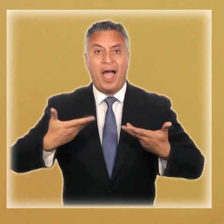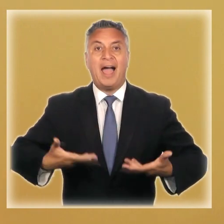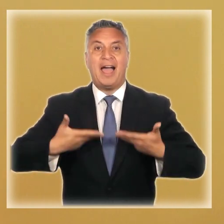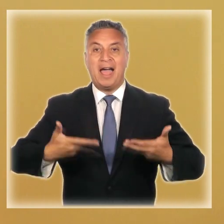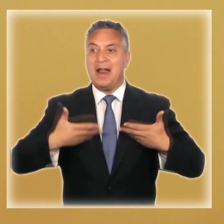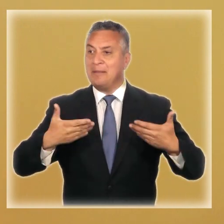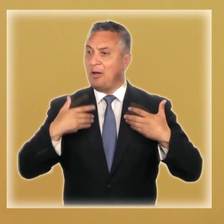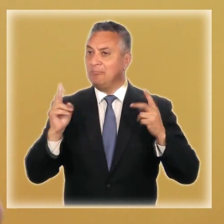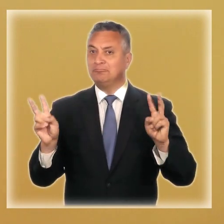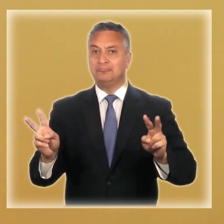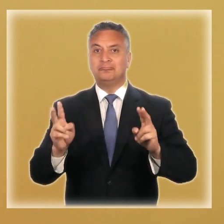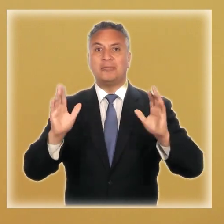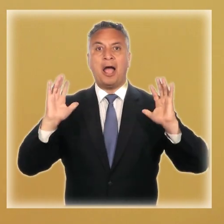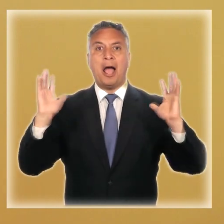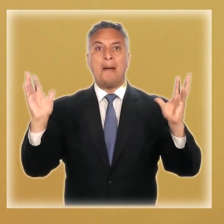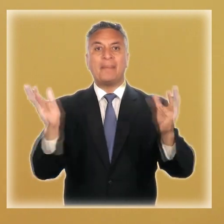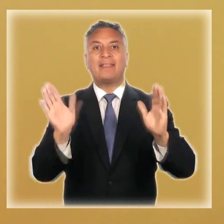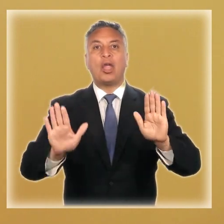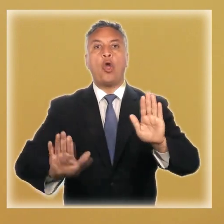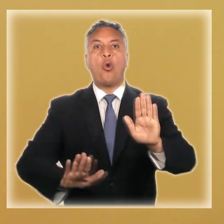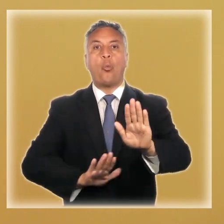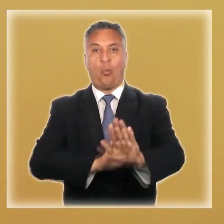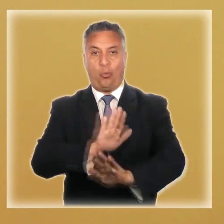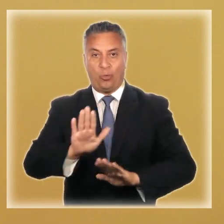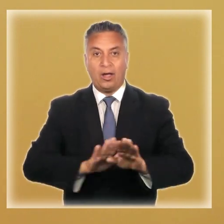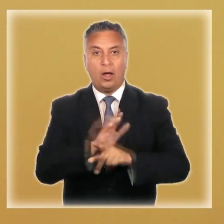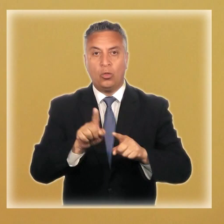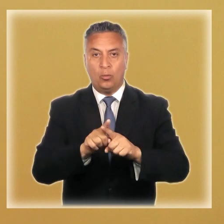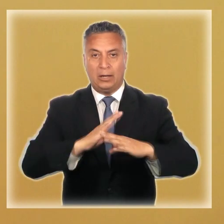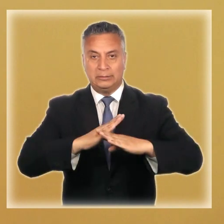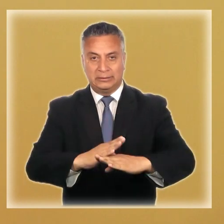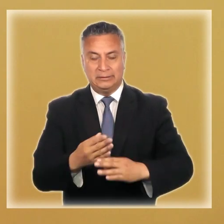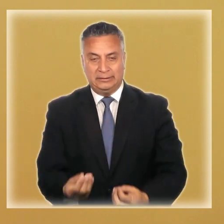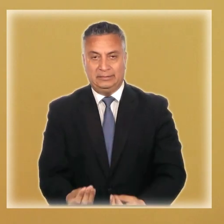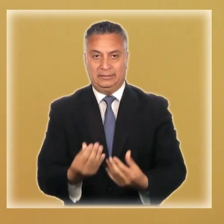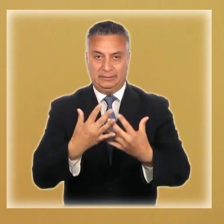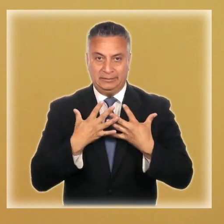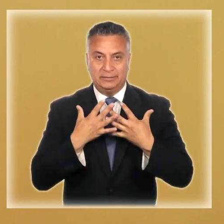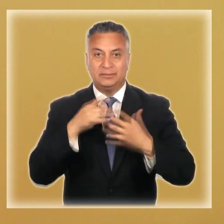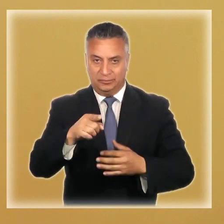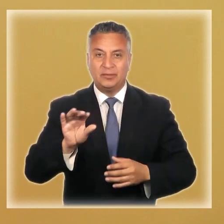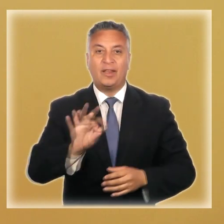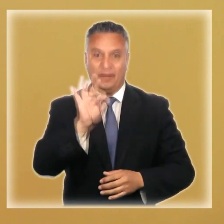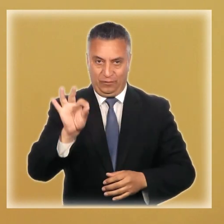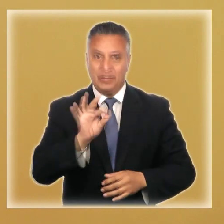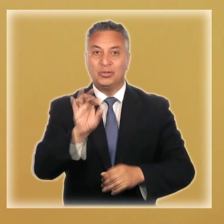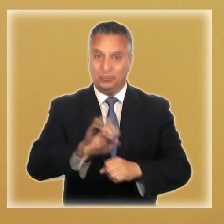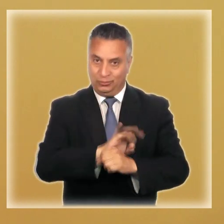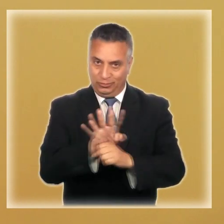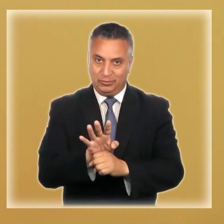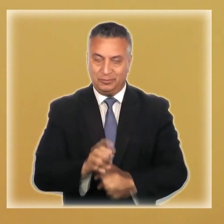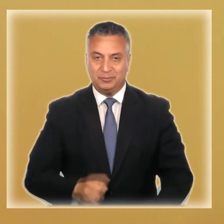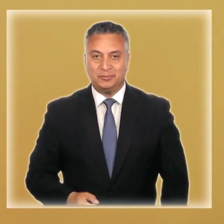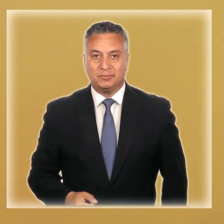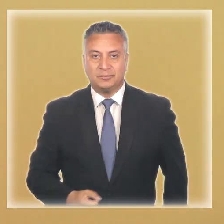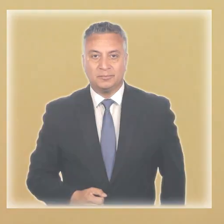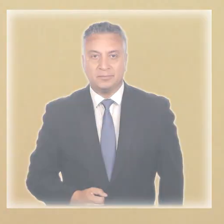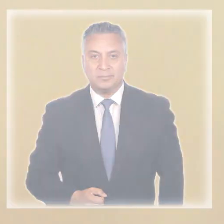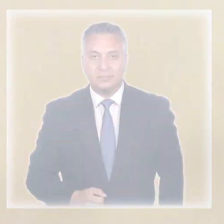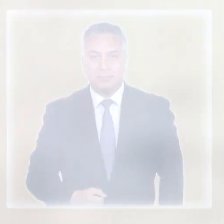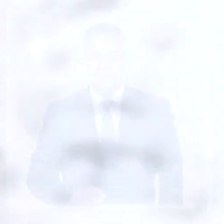que estemos en un ambiente cuidadoso para evitar que nos contaminemos y nos infectemos con el virus del coronavirus.